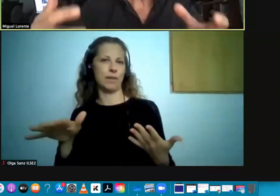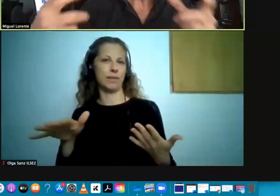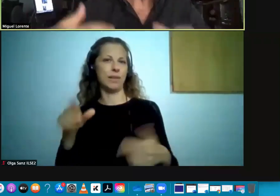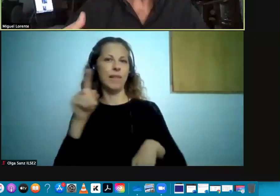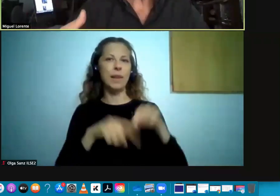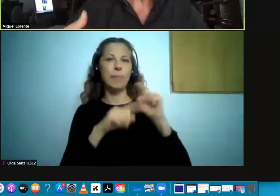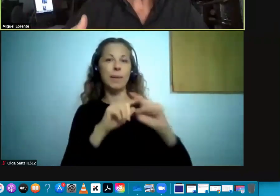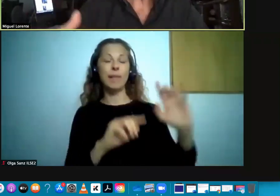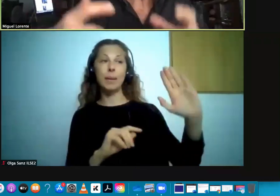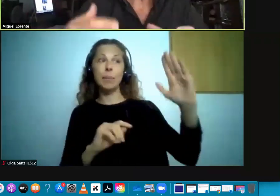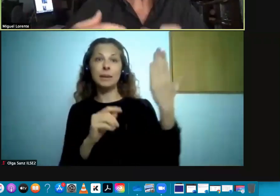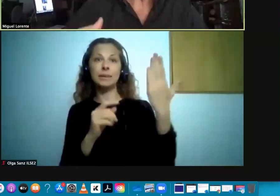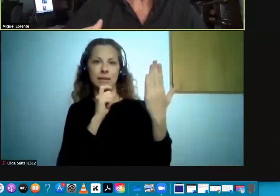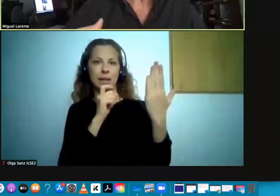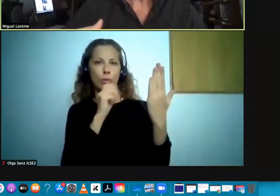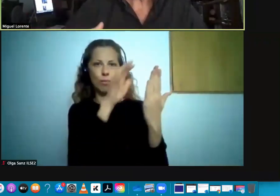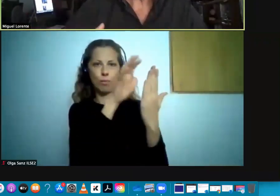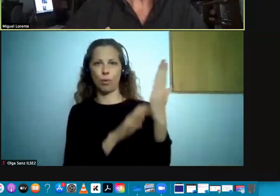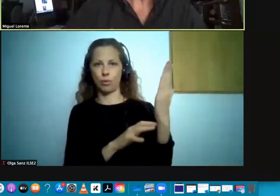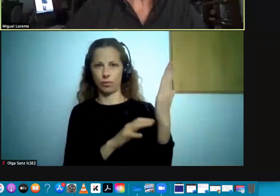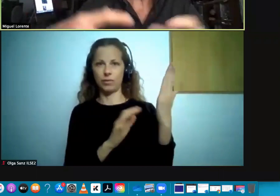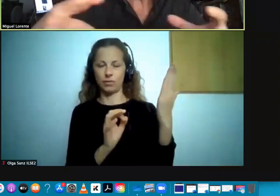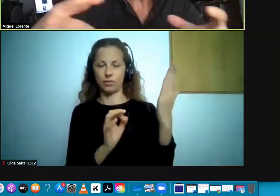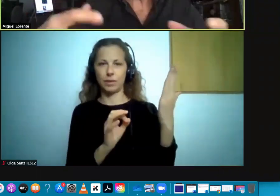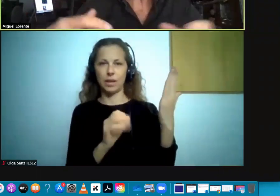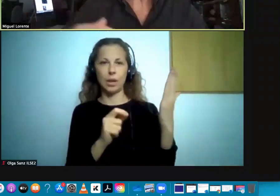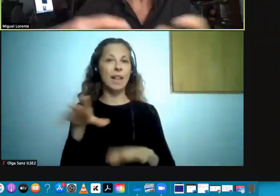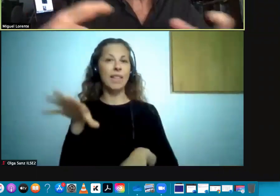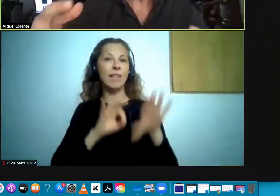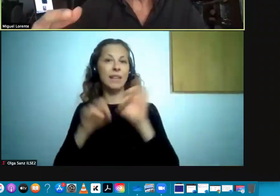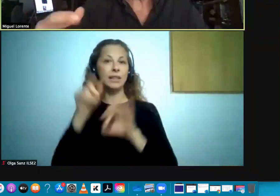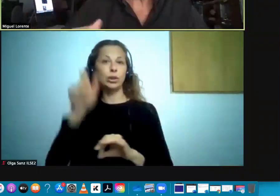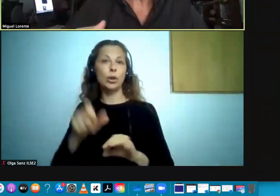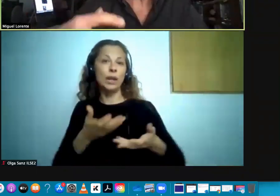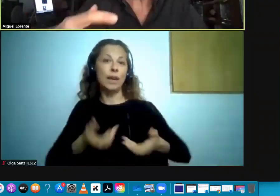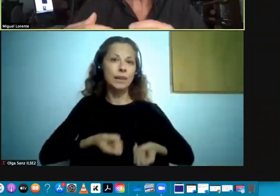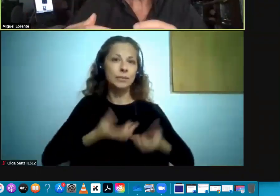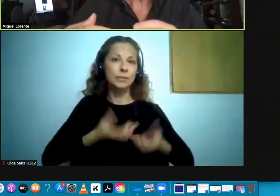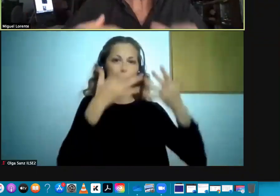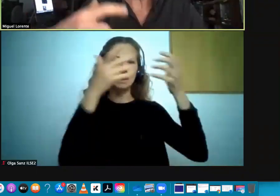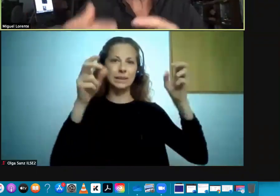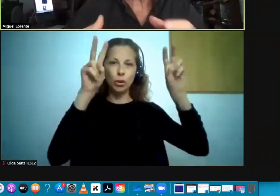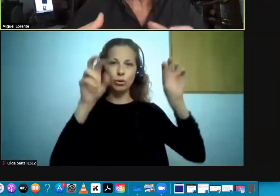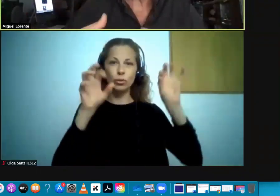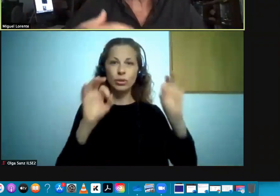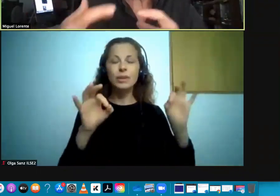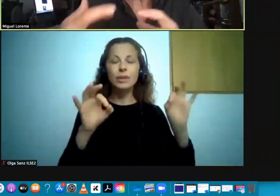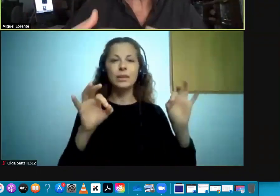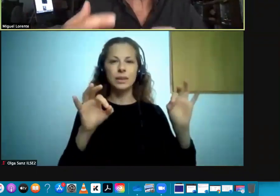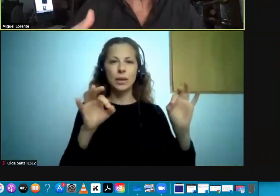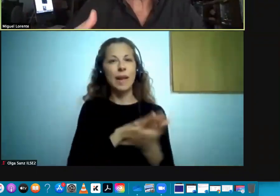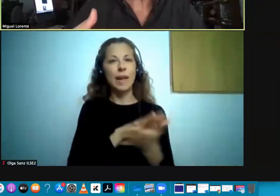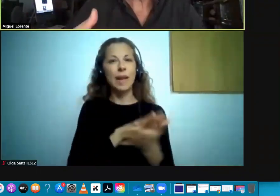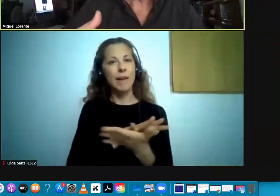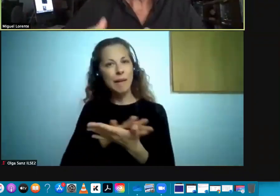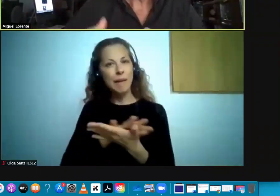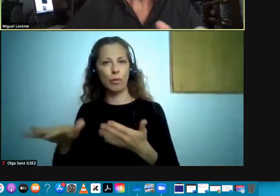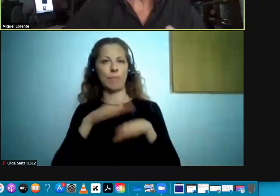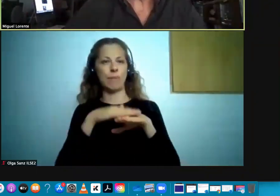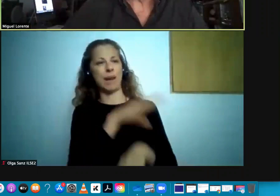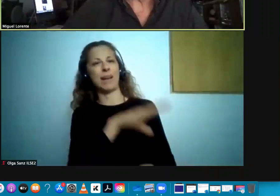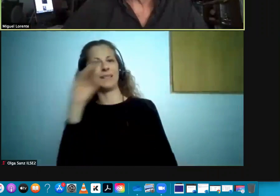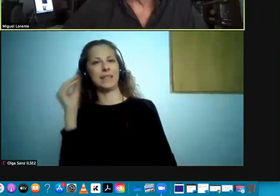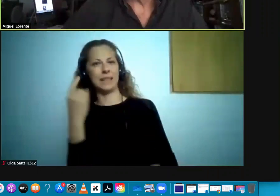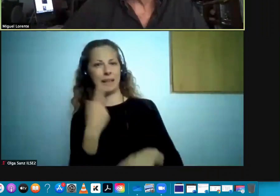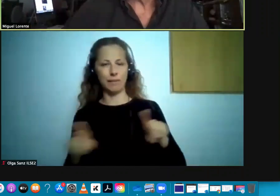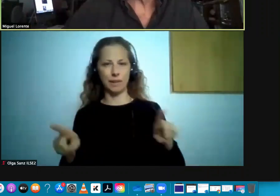que previamente se han considerado como elementos que definen ese acontecimiento, ese suceso.